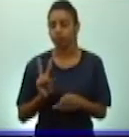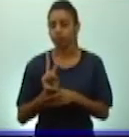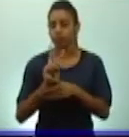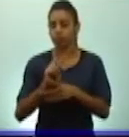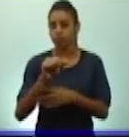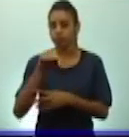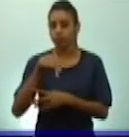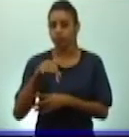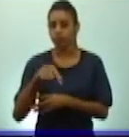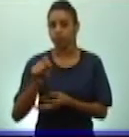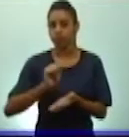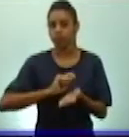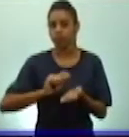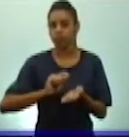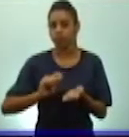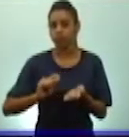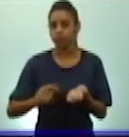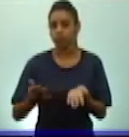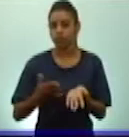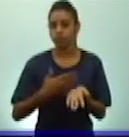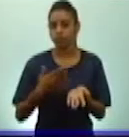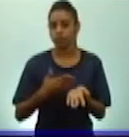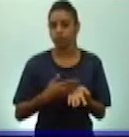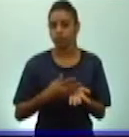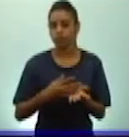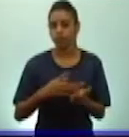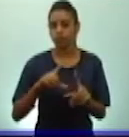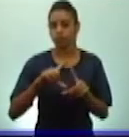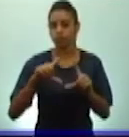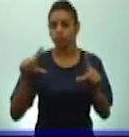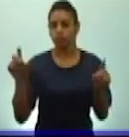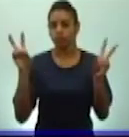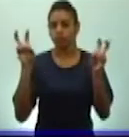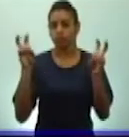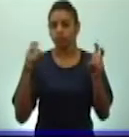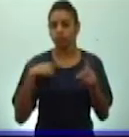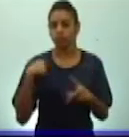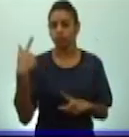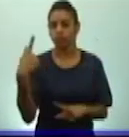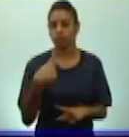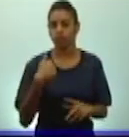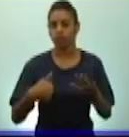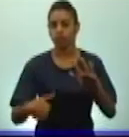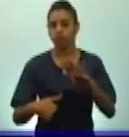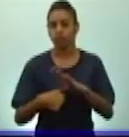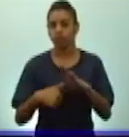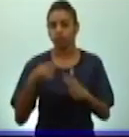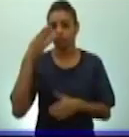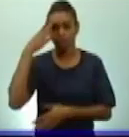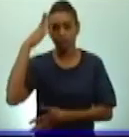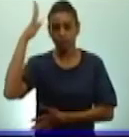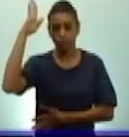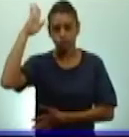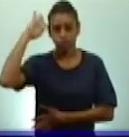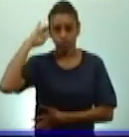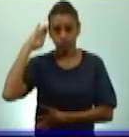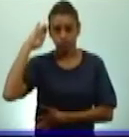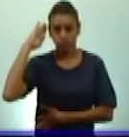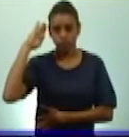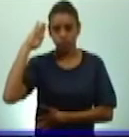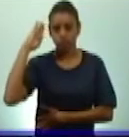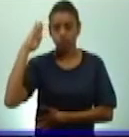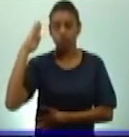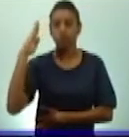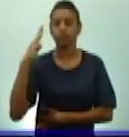a copiar en sus libretas esta idea que expresó nuestro presidente de la República, Miguel Díaz-Canel